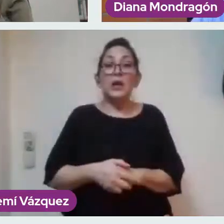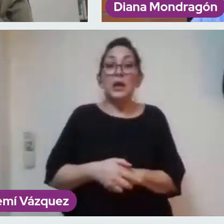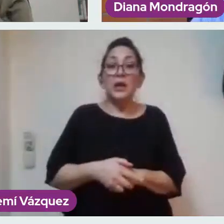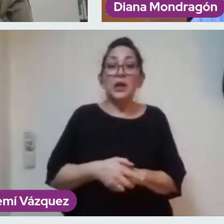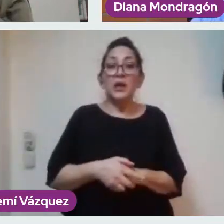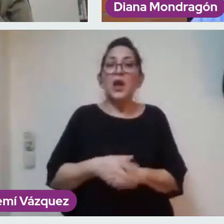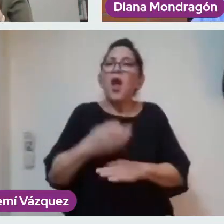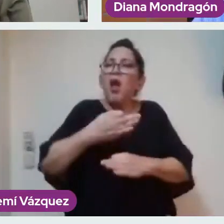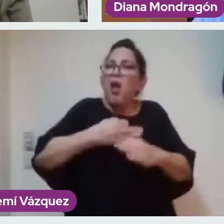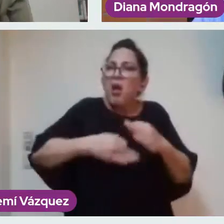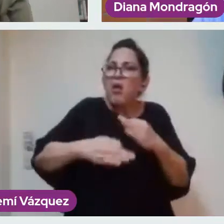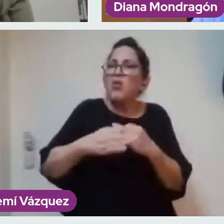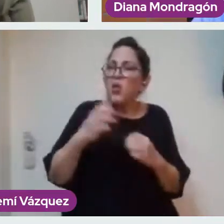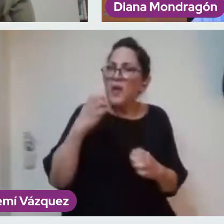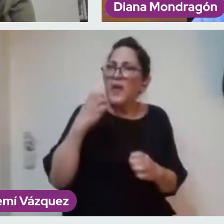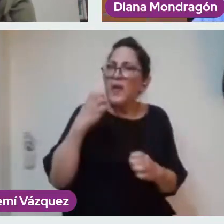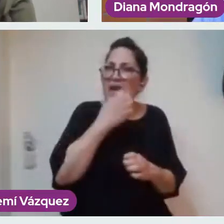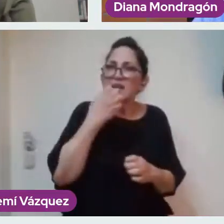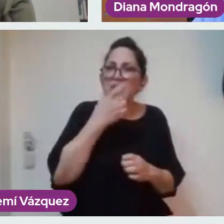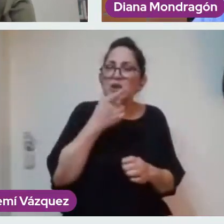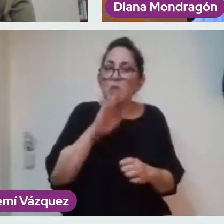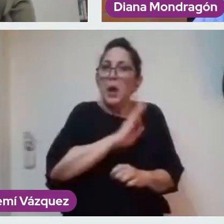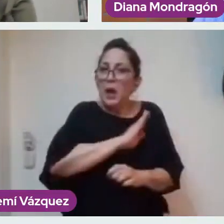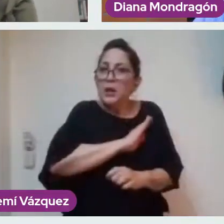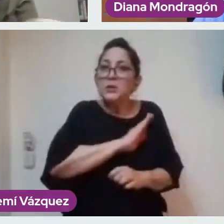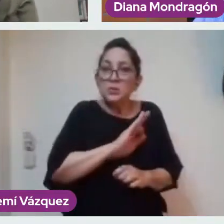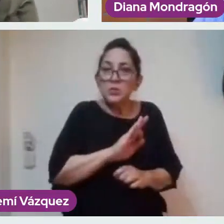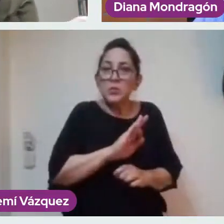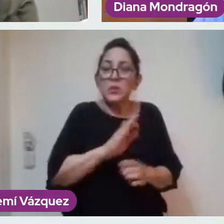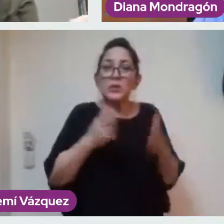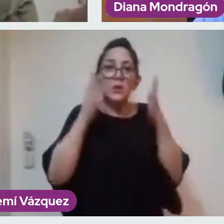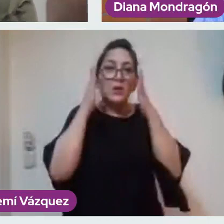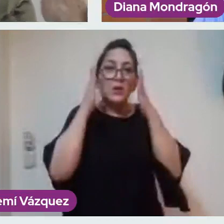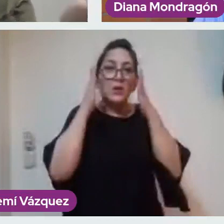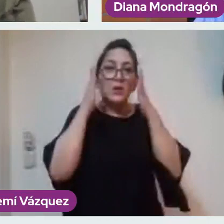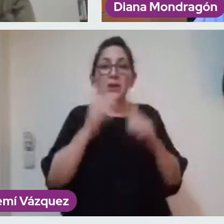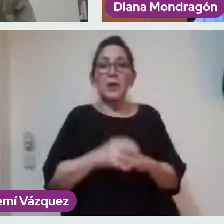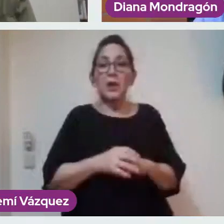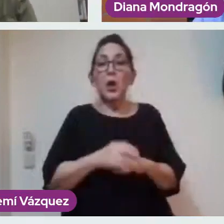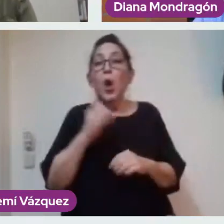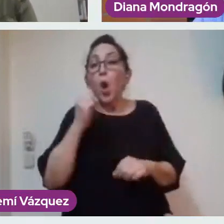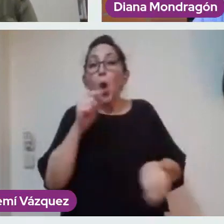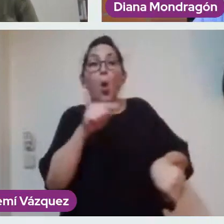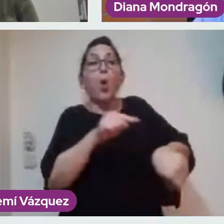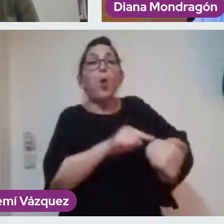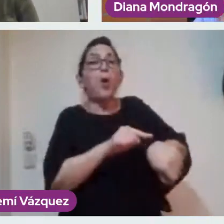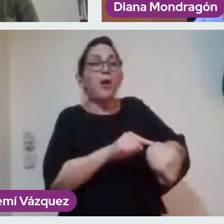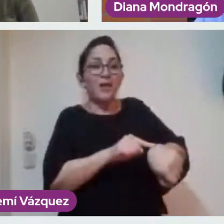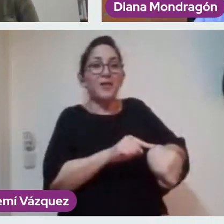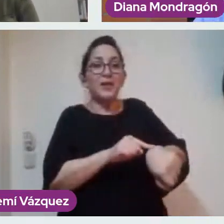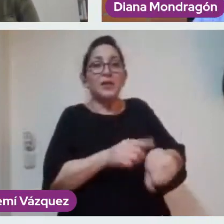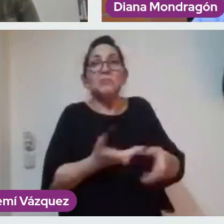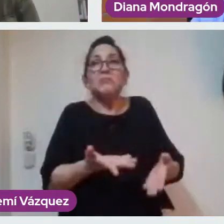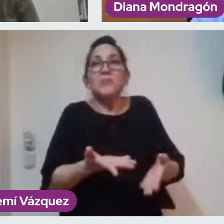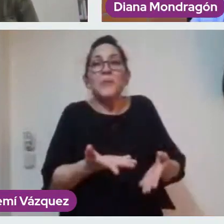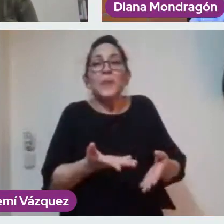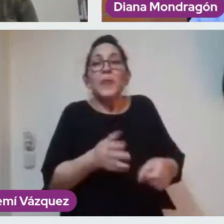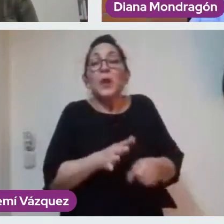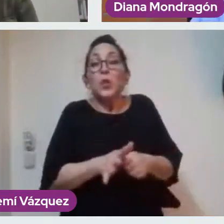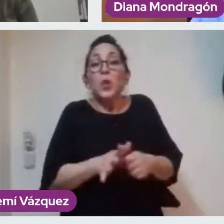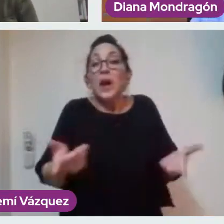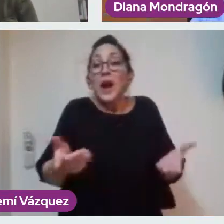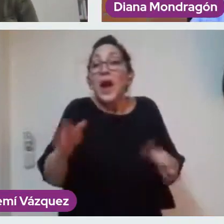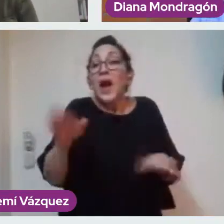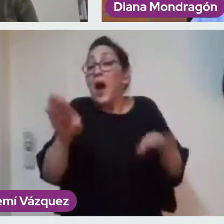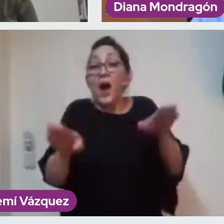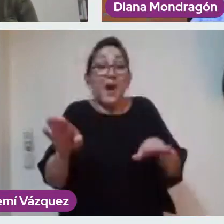tengan estas facilidades o sea a ciertas horas, porque de verdad hay quienes no pueden asistir si la reunión es